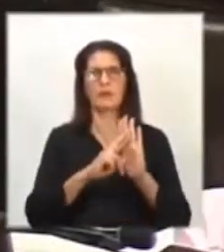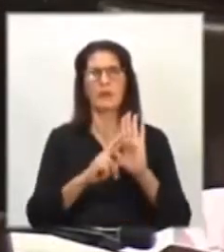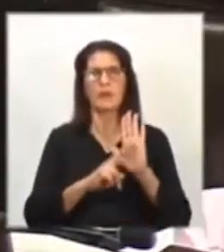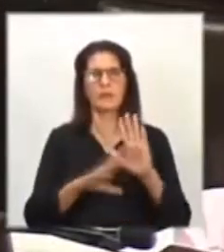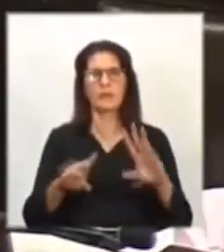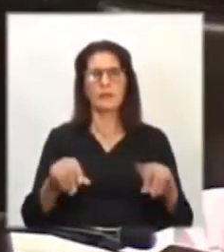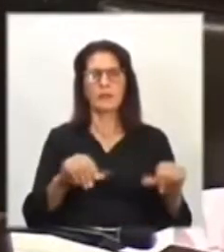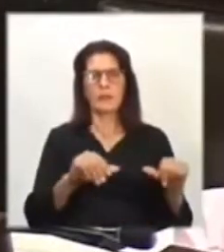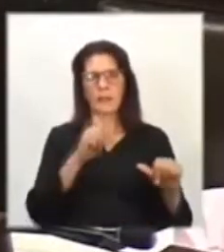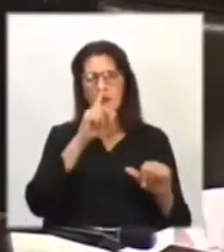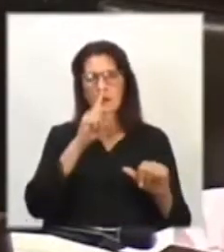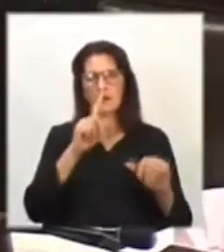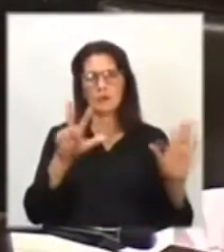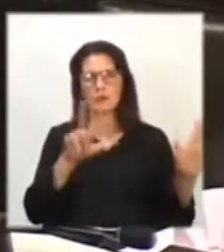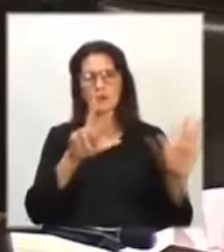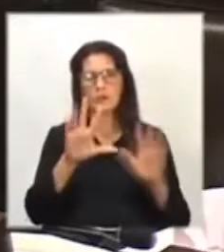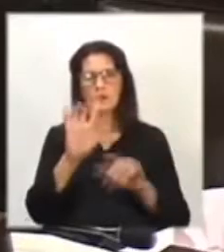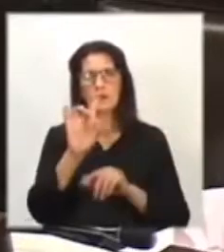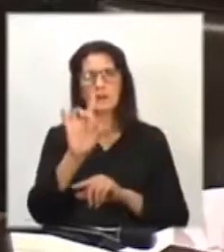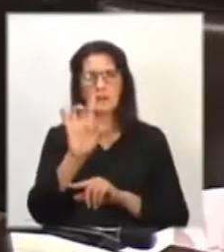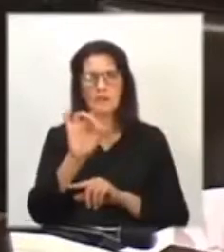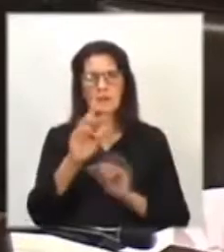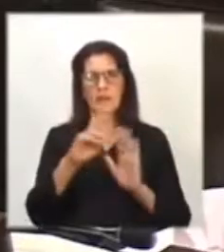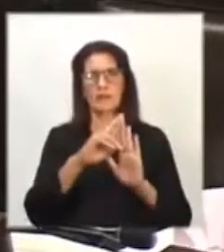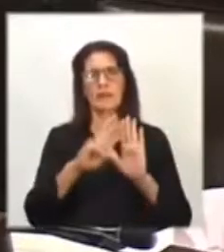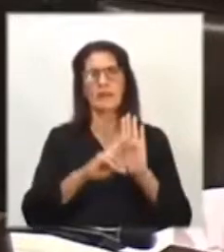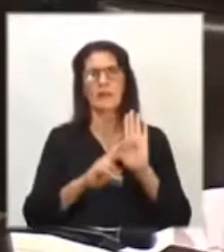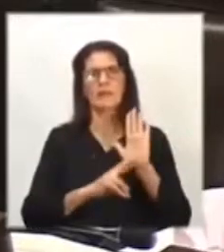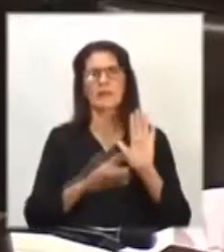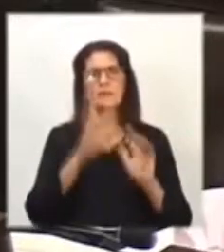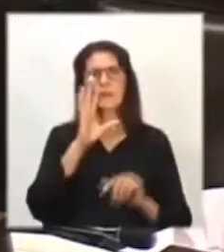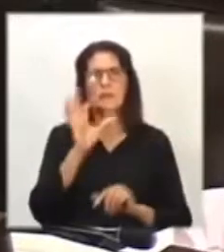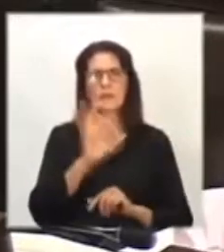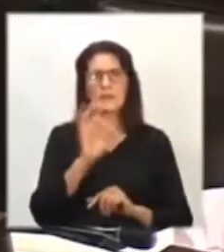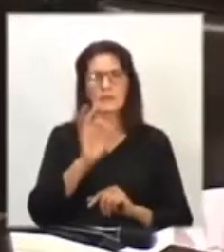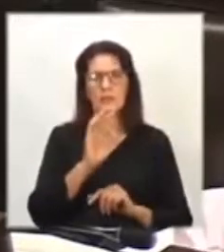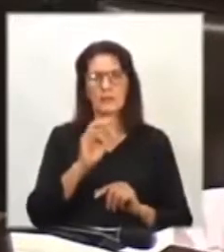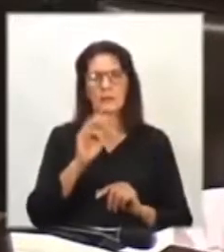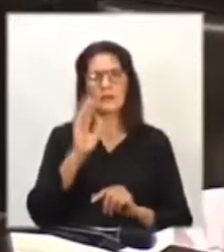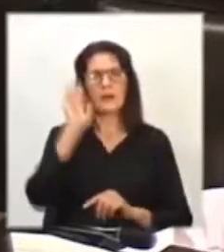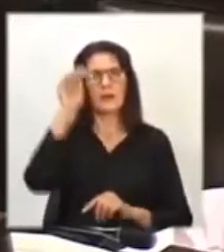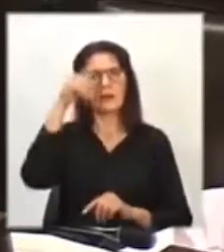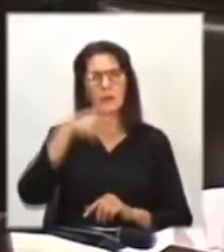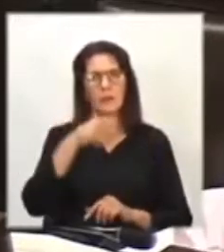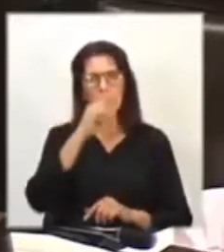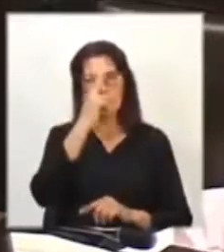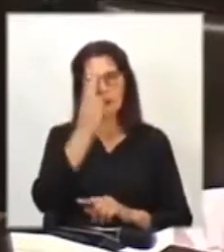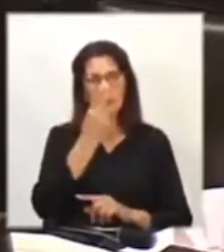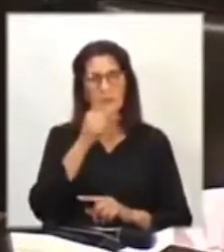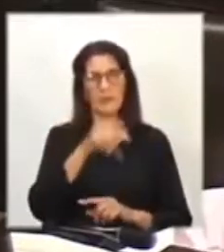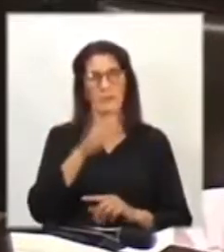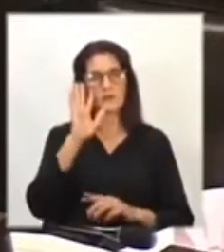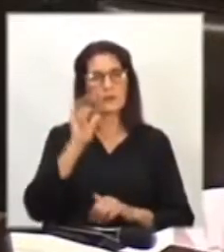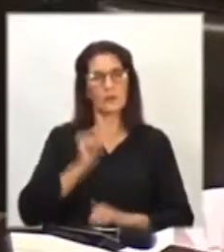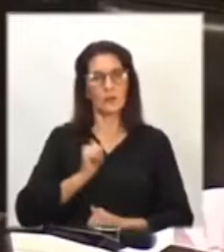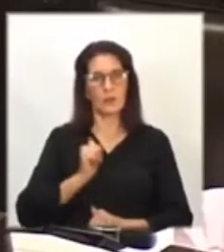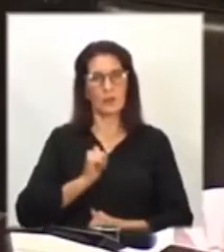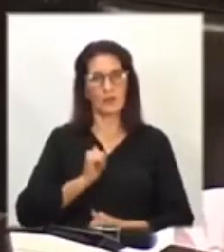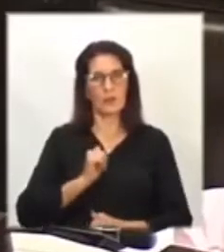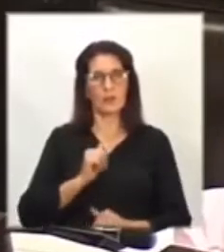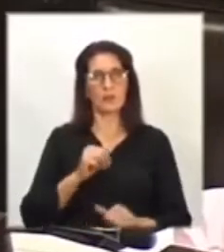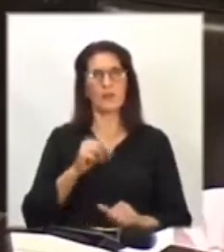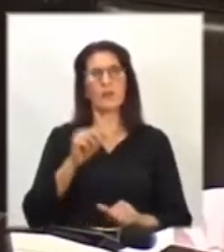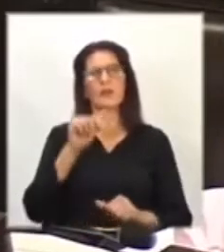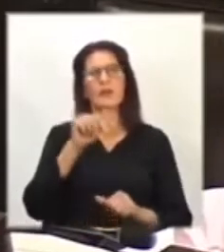Tierras de 1815, el Reglamento Provisorio de la Provincia Oriental para el Fomento de la Campaña, la Seguridad de sus Hacendados y Cuartel General